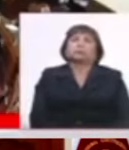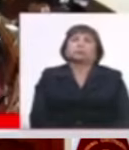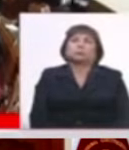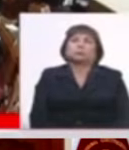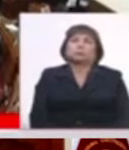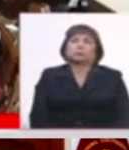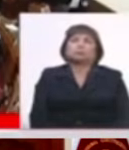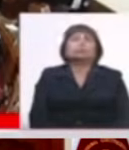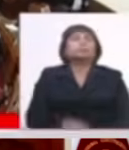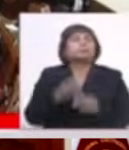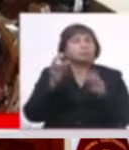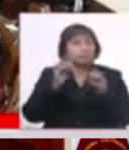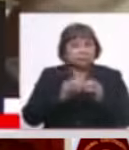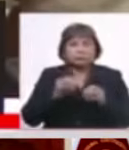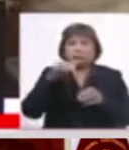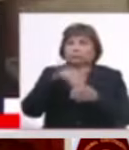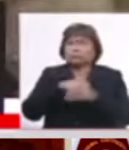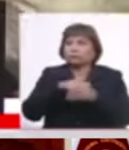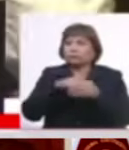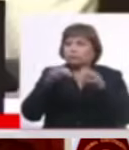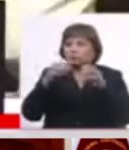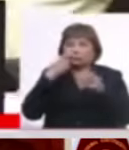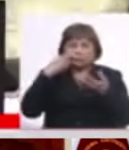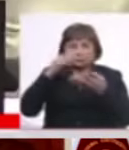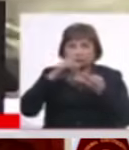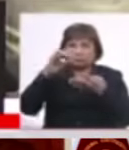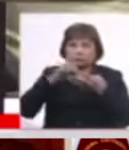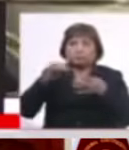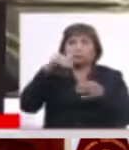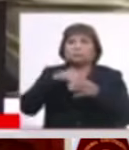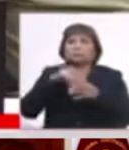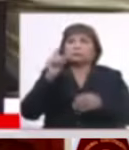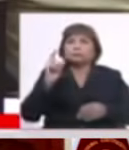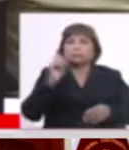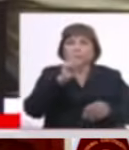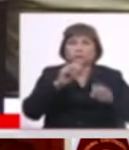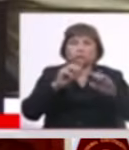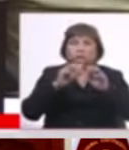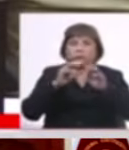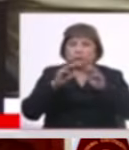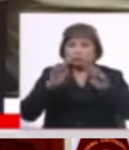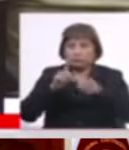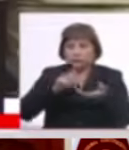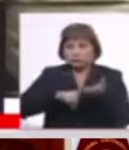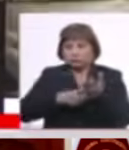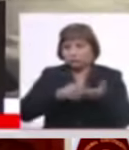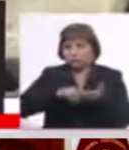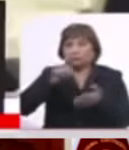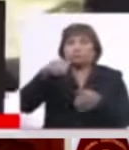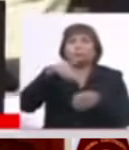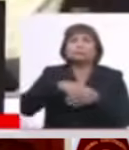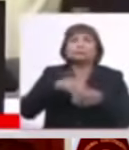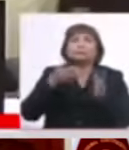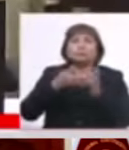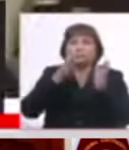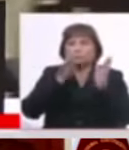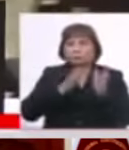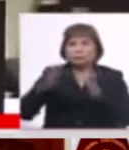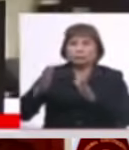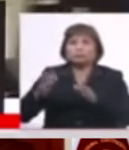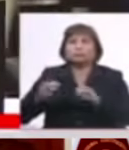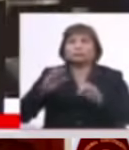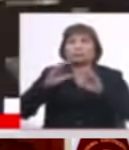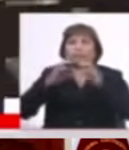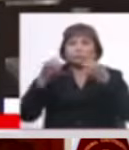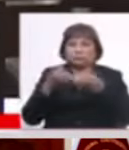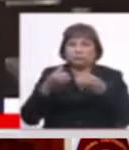palabra Asimismo la votación se podrá realizar en los escaños a través de los equipos móviles y excepcionalmente de manera oral en